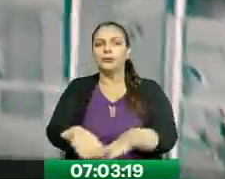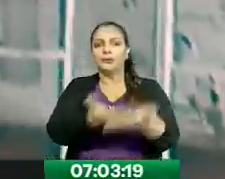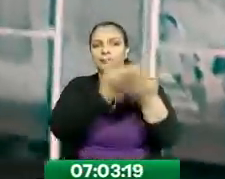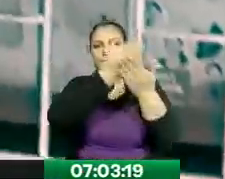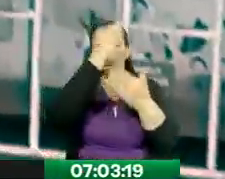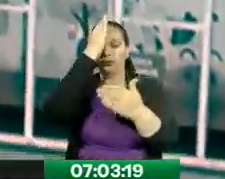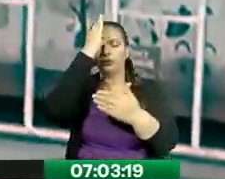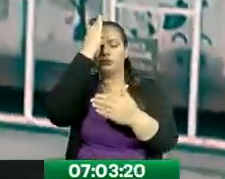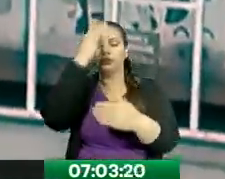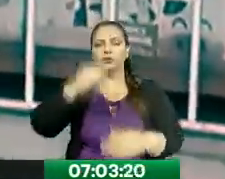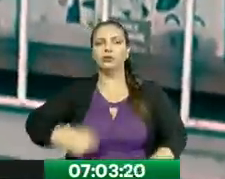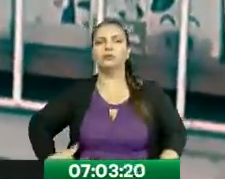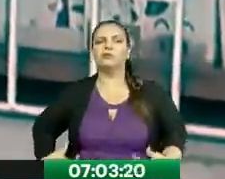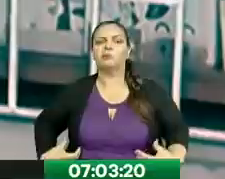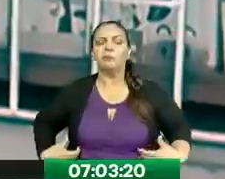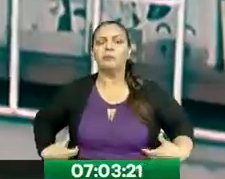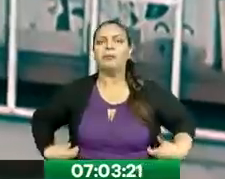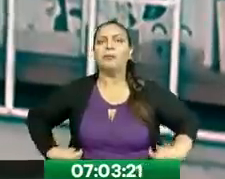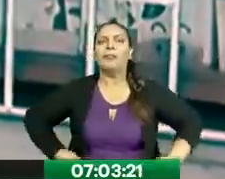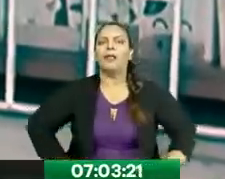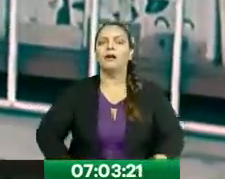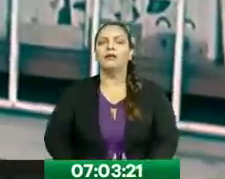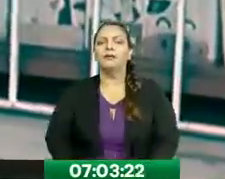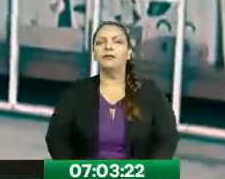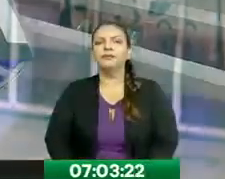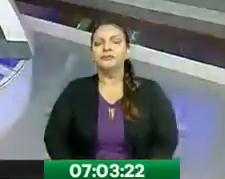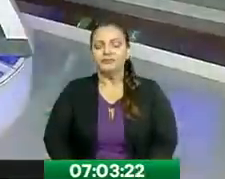informó pilar vera